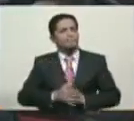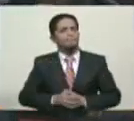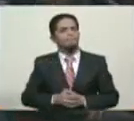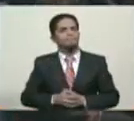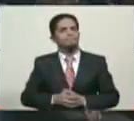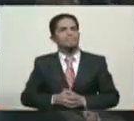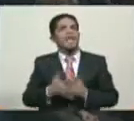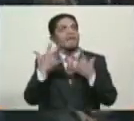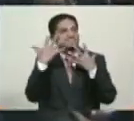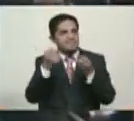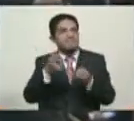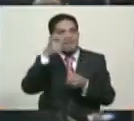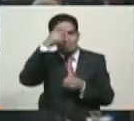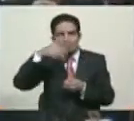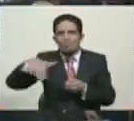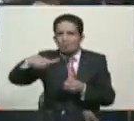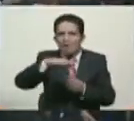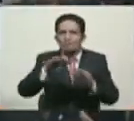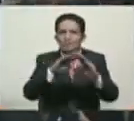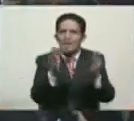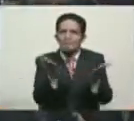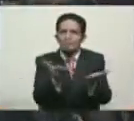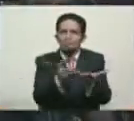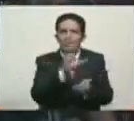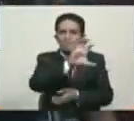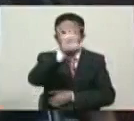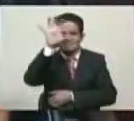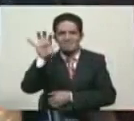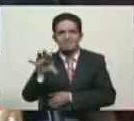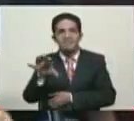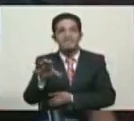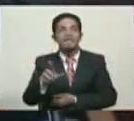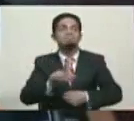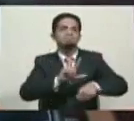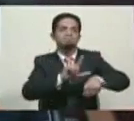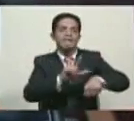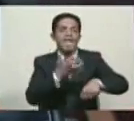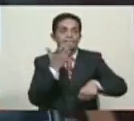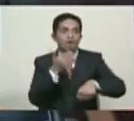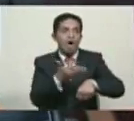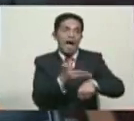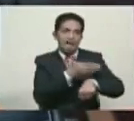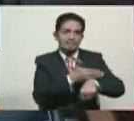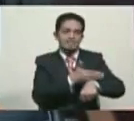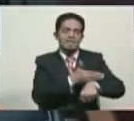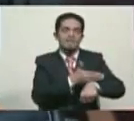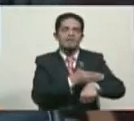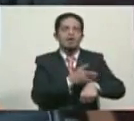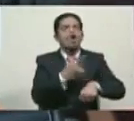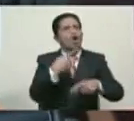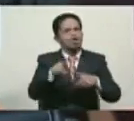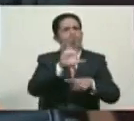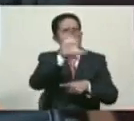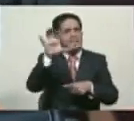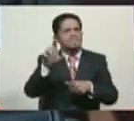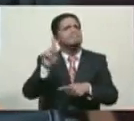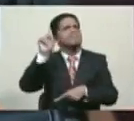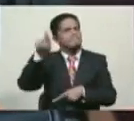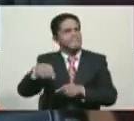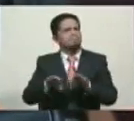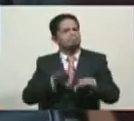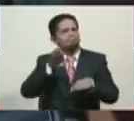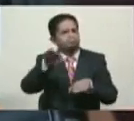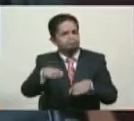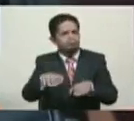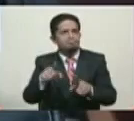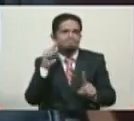Lo entienden los pueblos del mundo, que más temprano que tarde darán también su paso al frente. Los pueblos se empoderarán de su